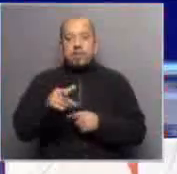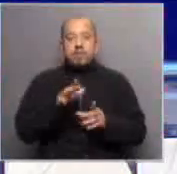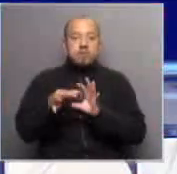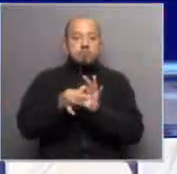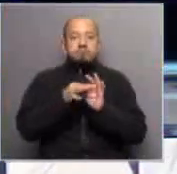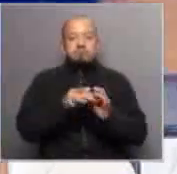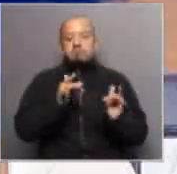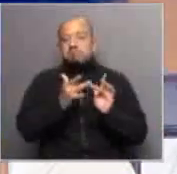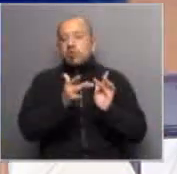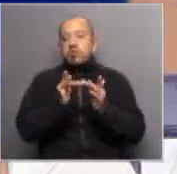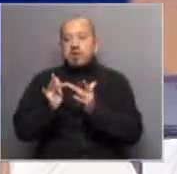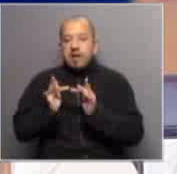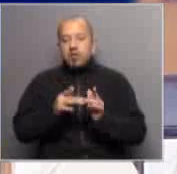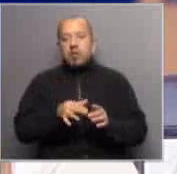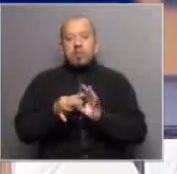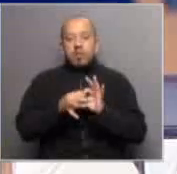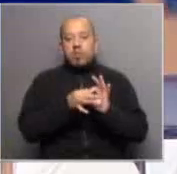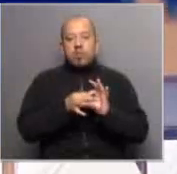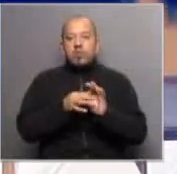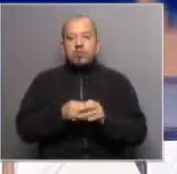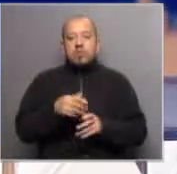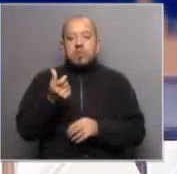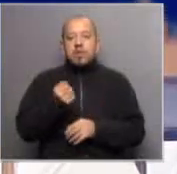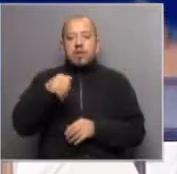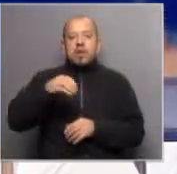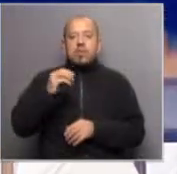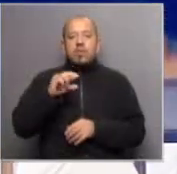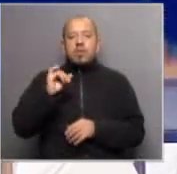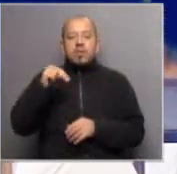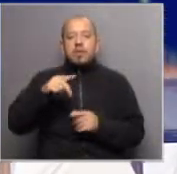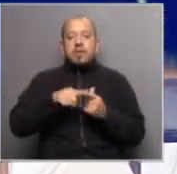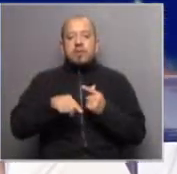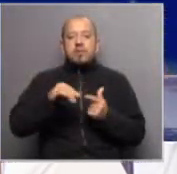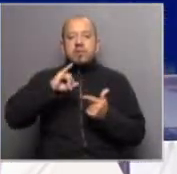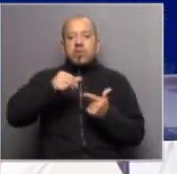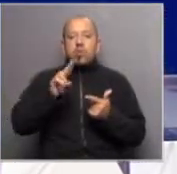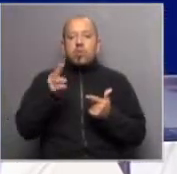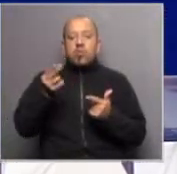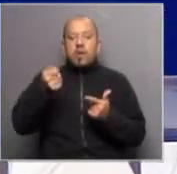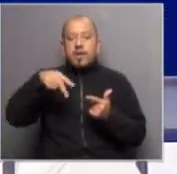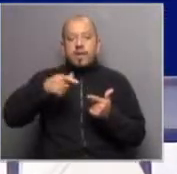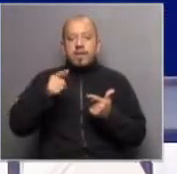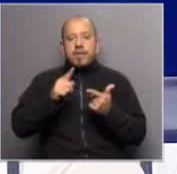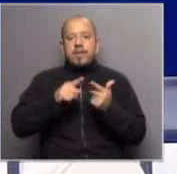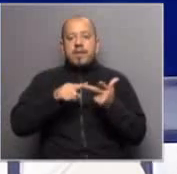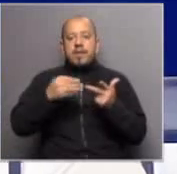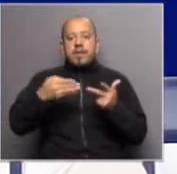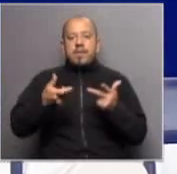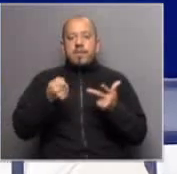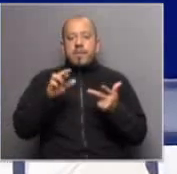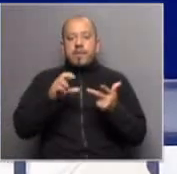vínculos y los amigos, ¿no? Porque Lorca fue muy amigo de Enrique Amorín, de Juana de Ibarburú y también de Barradas, porque